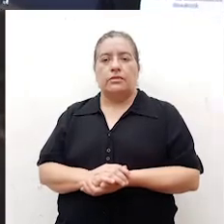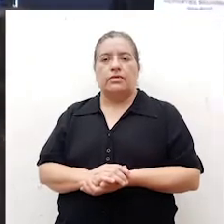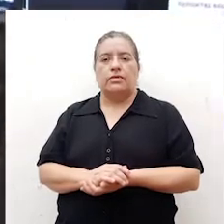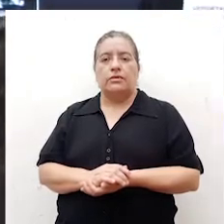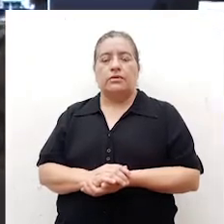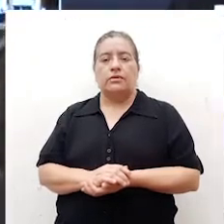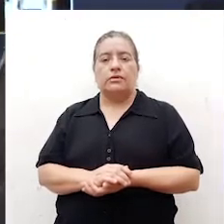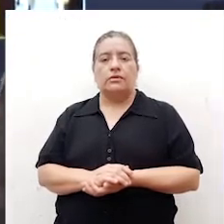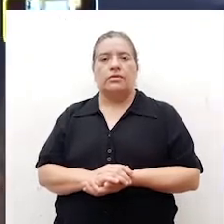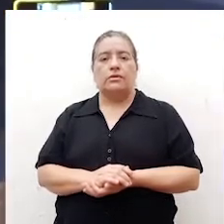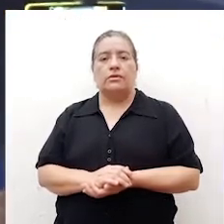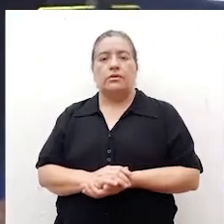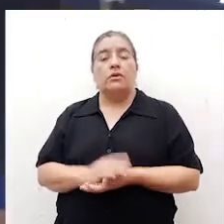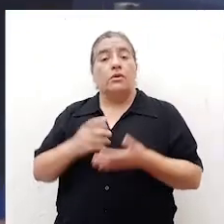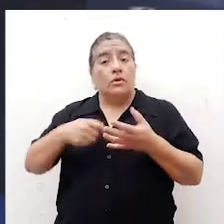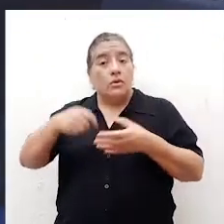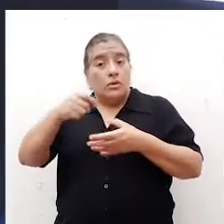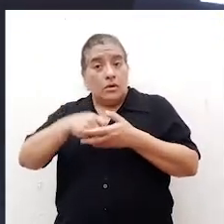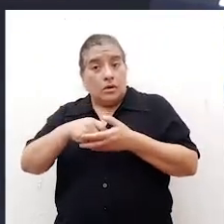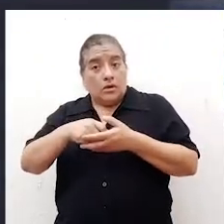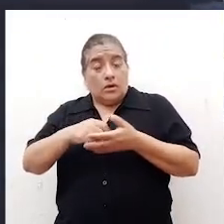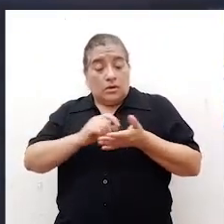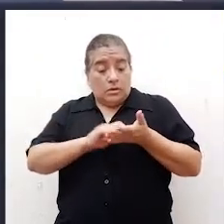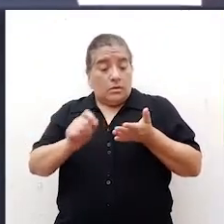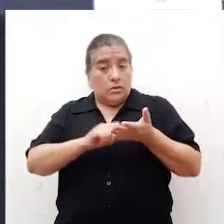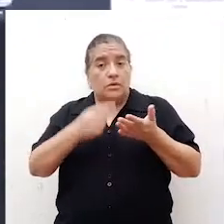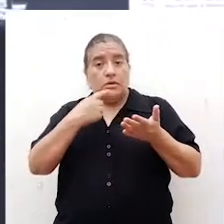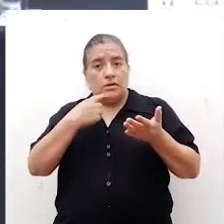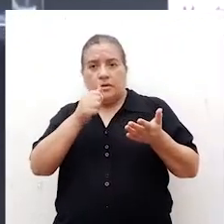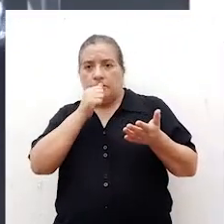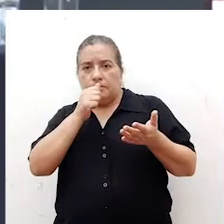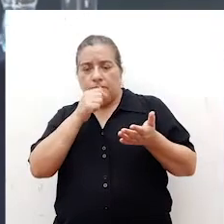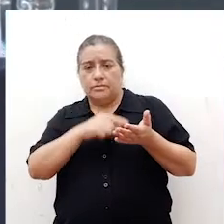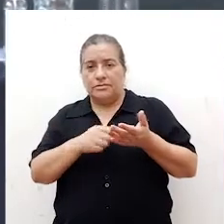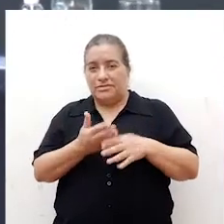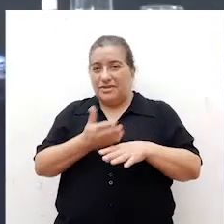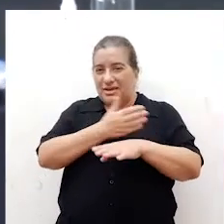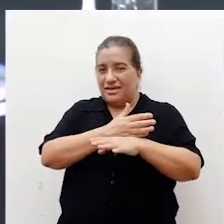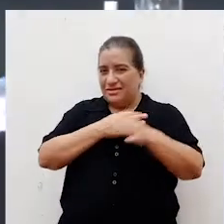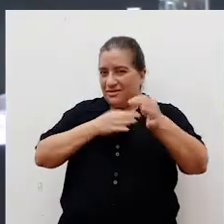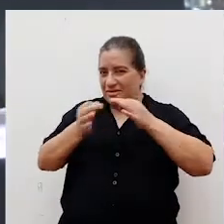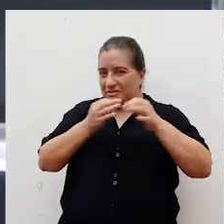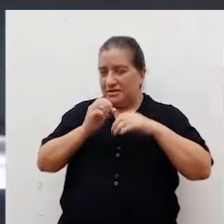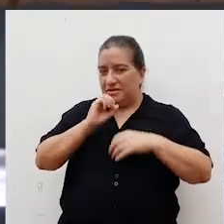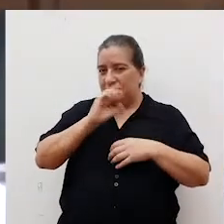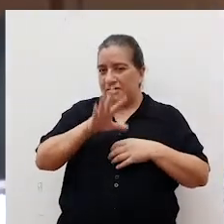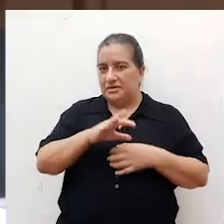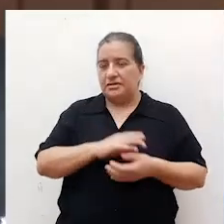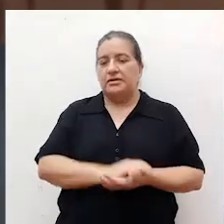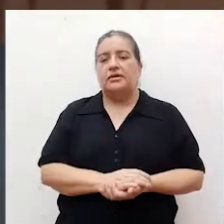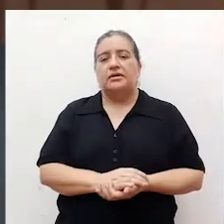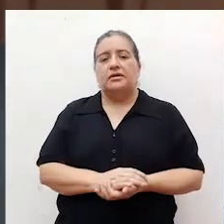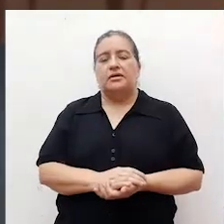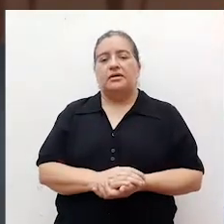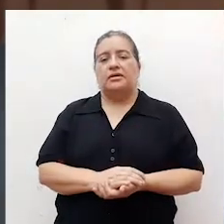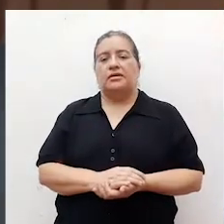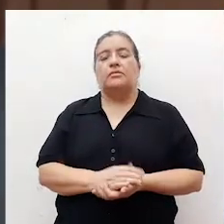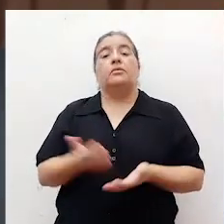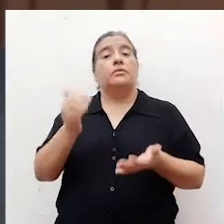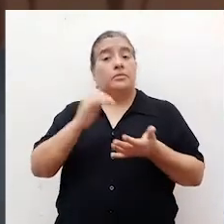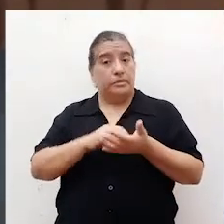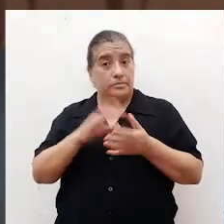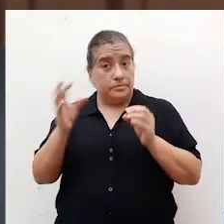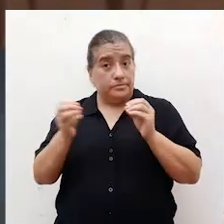Este no es un esfuerzo del Defensor del Pueblo. Este no es un esfuerzo de los adjuntos. Este no es